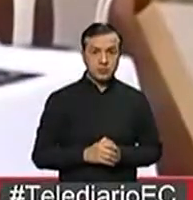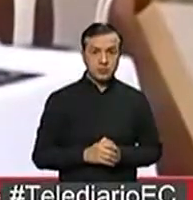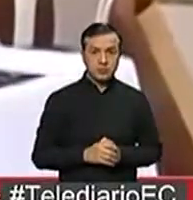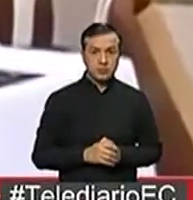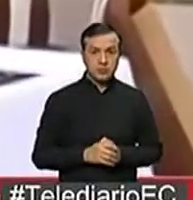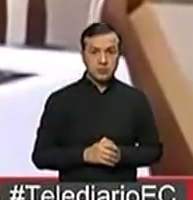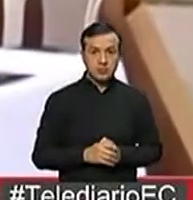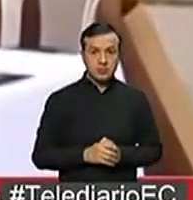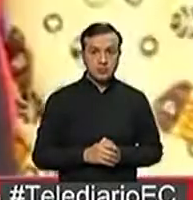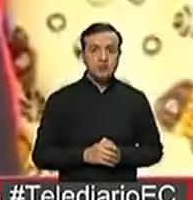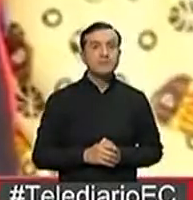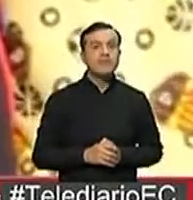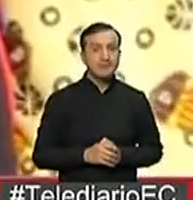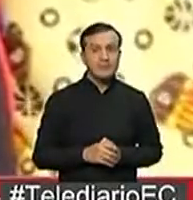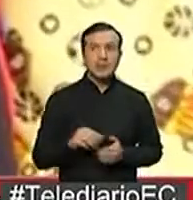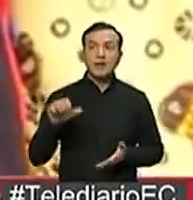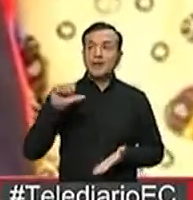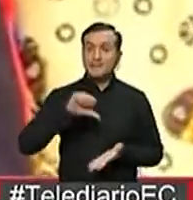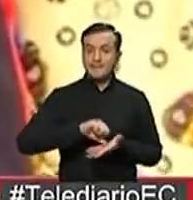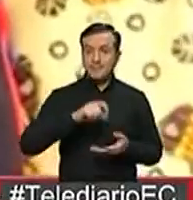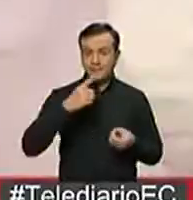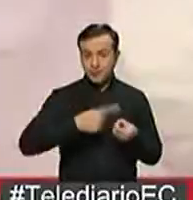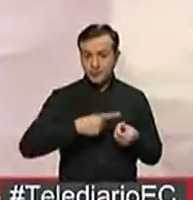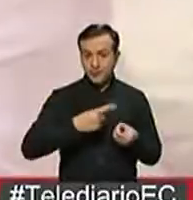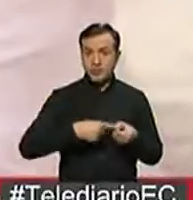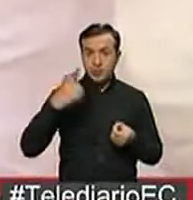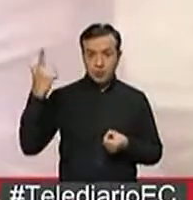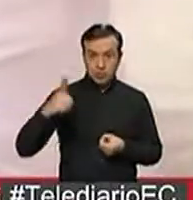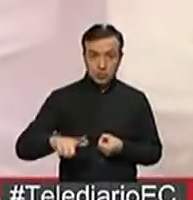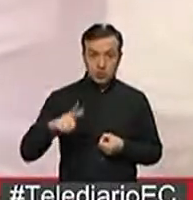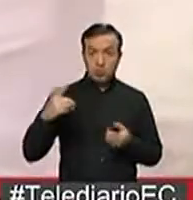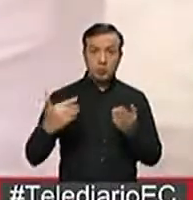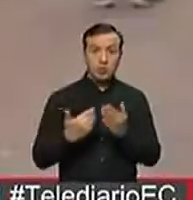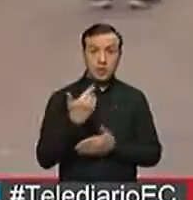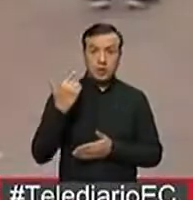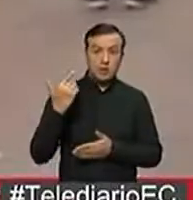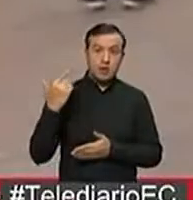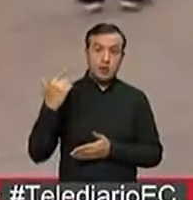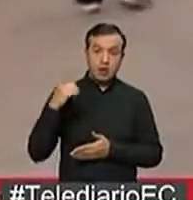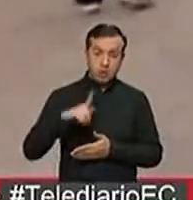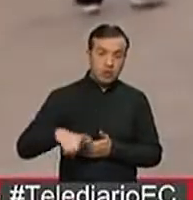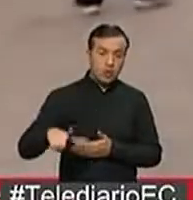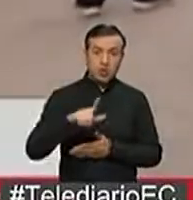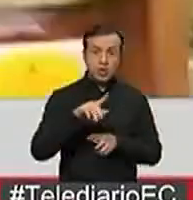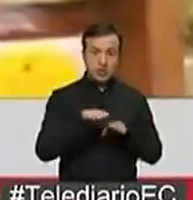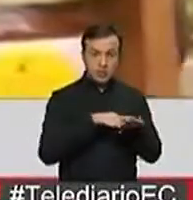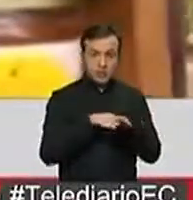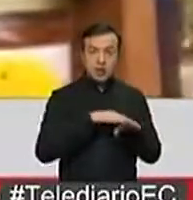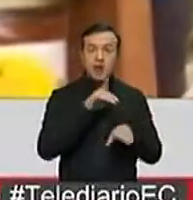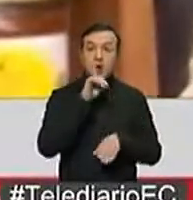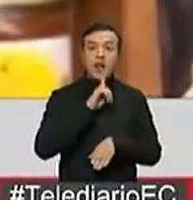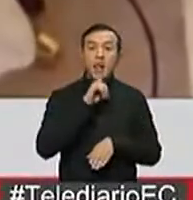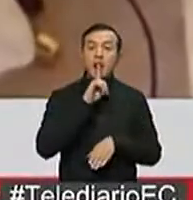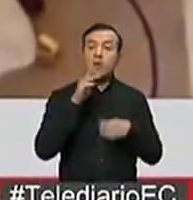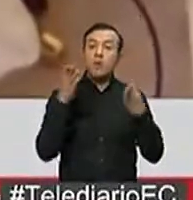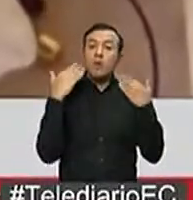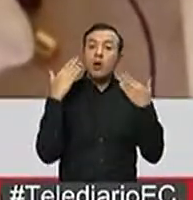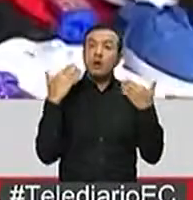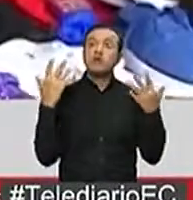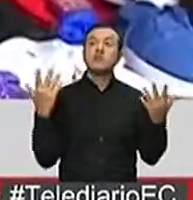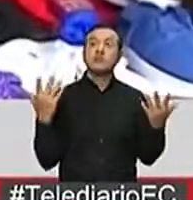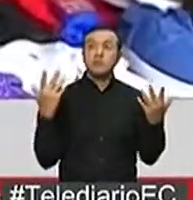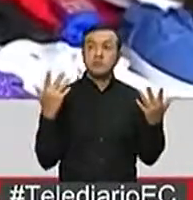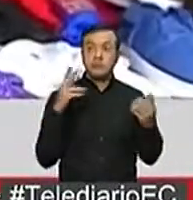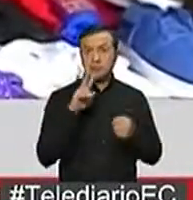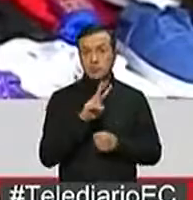De manera simultánea en las ciudades de Quito, Loja, Nueva Loja, Ibarra, Zamora, Salcedo y Guayaquil, se desarrollará